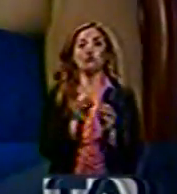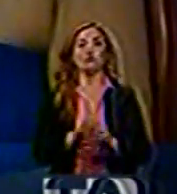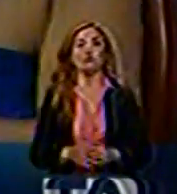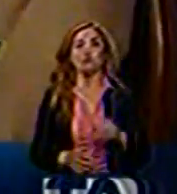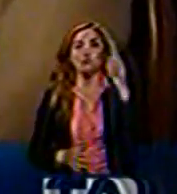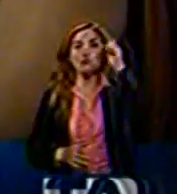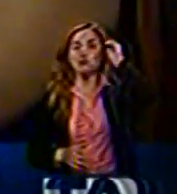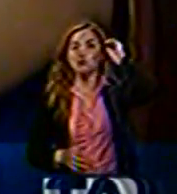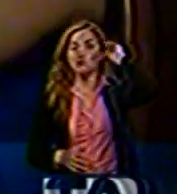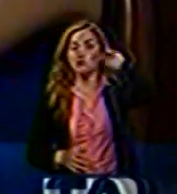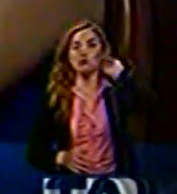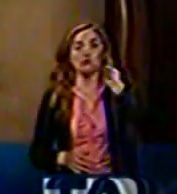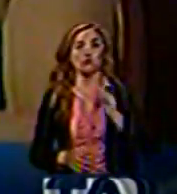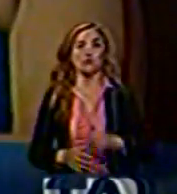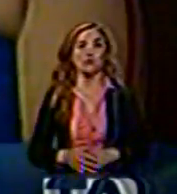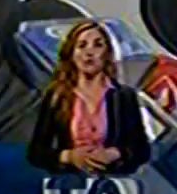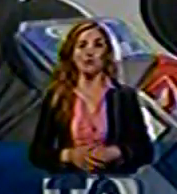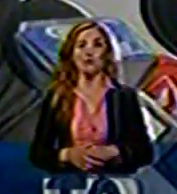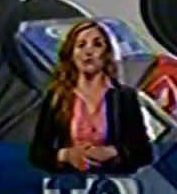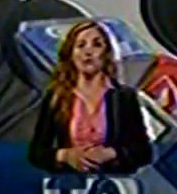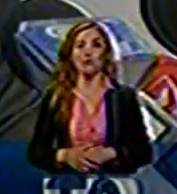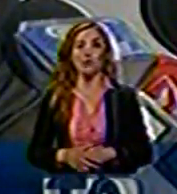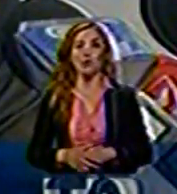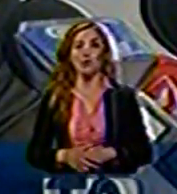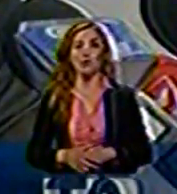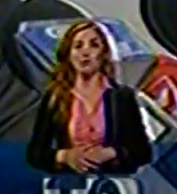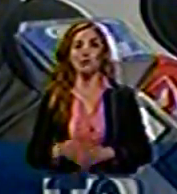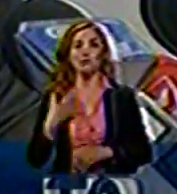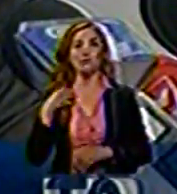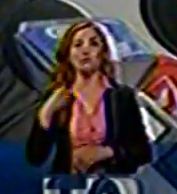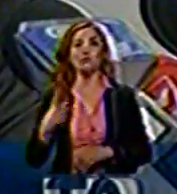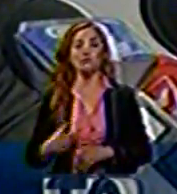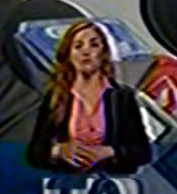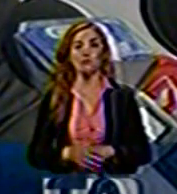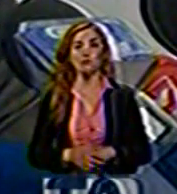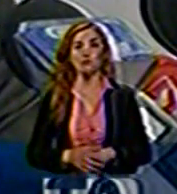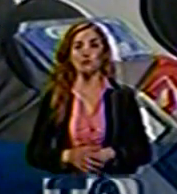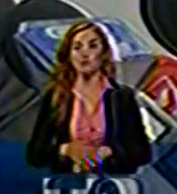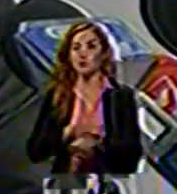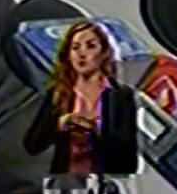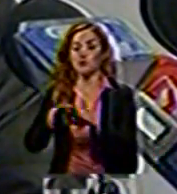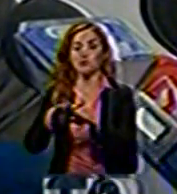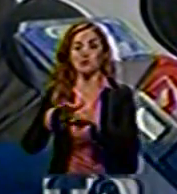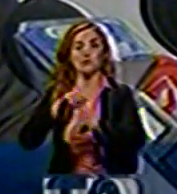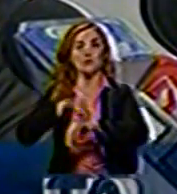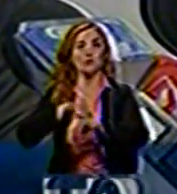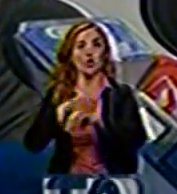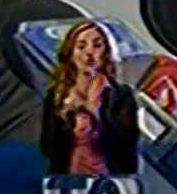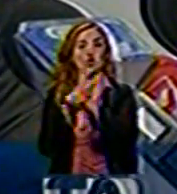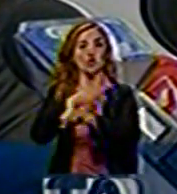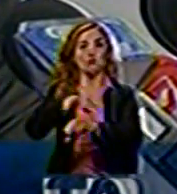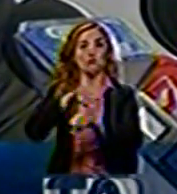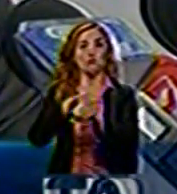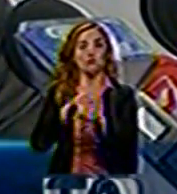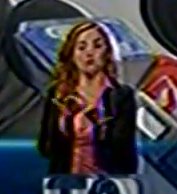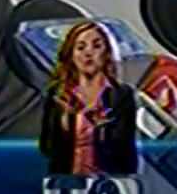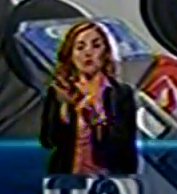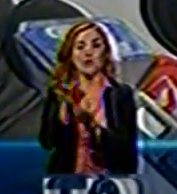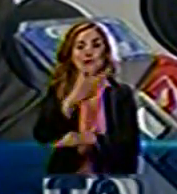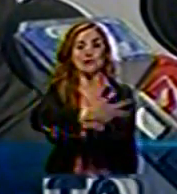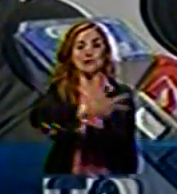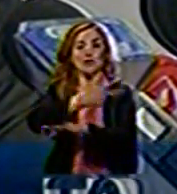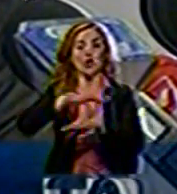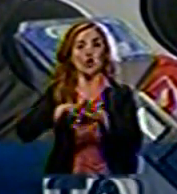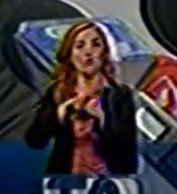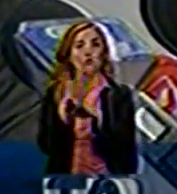que no quisieron dar paso a ese pedido. Lo que he hecho es una invitación a que sean sensatos y aplacen 12 horas. Y aplacemos 3 días la